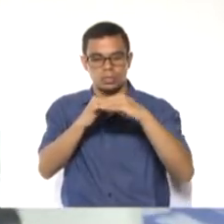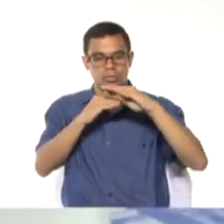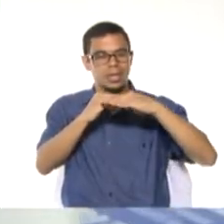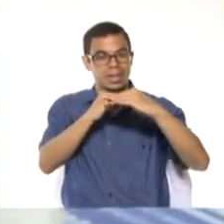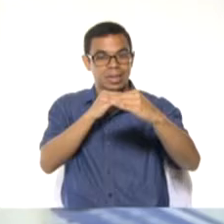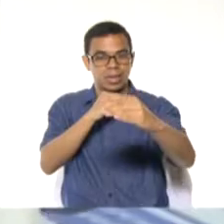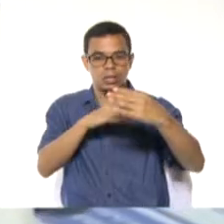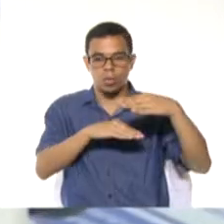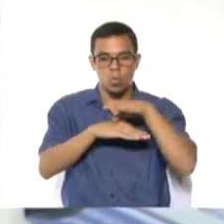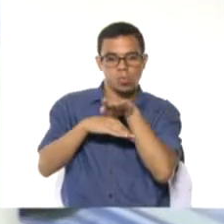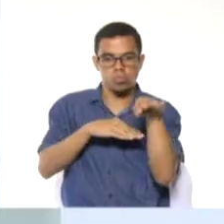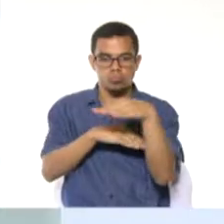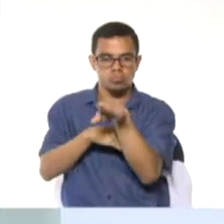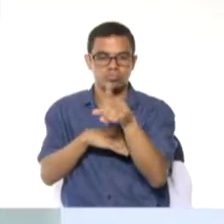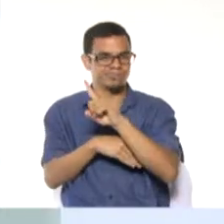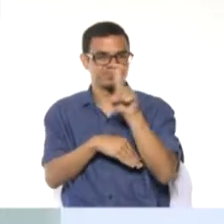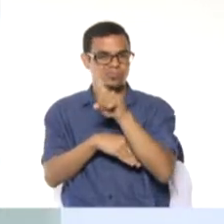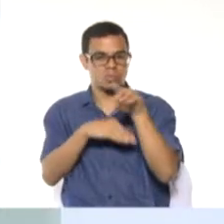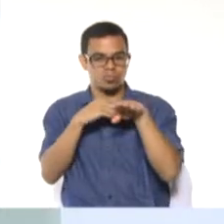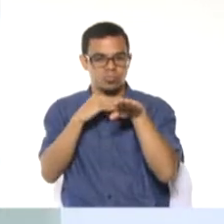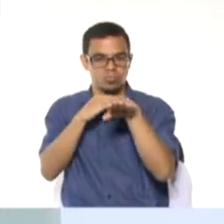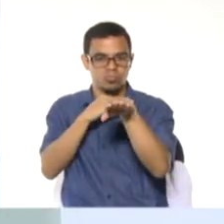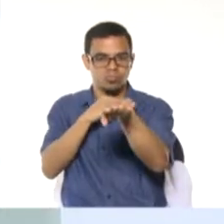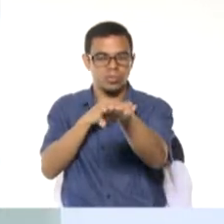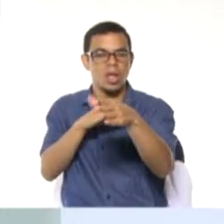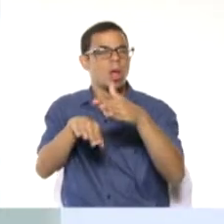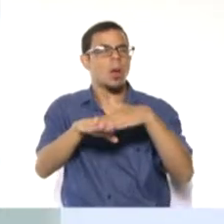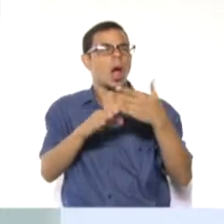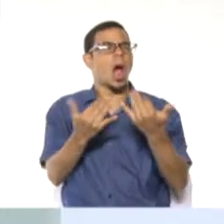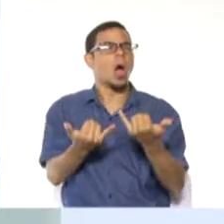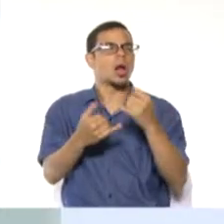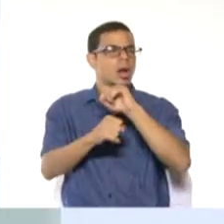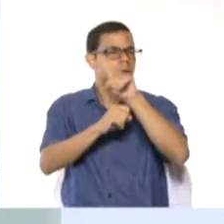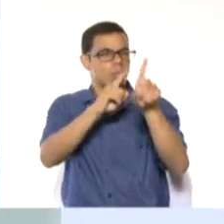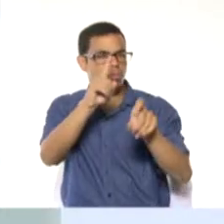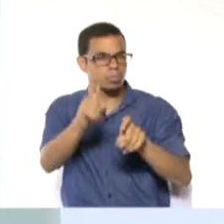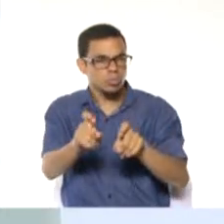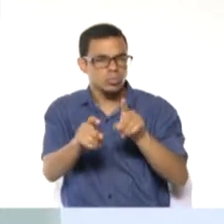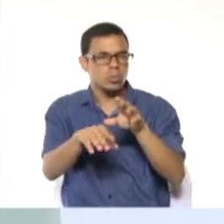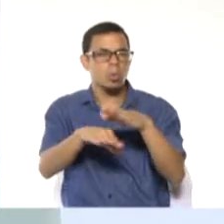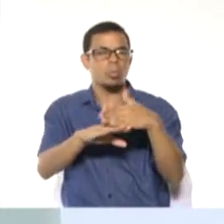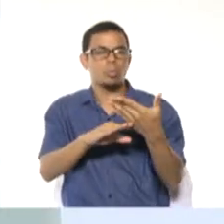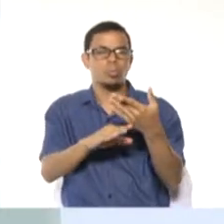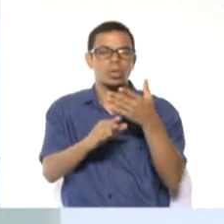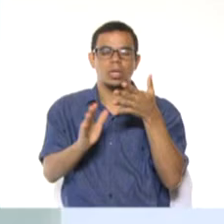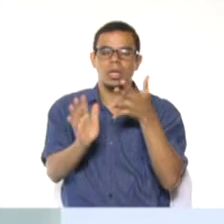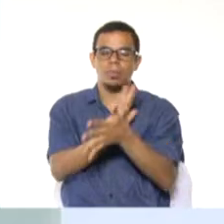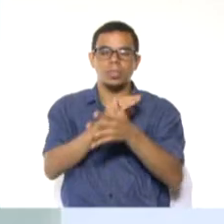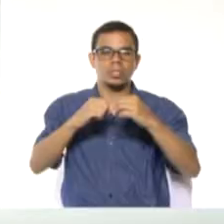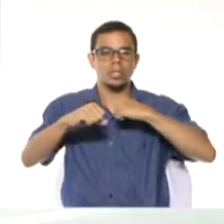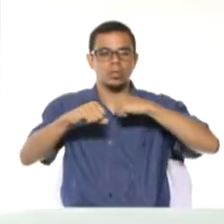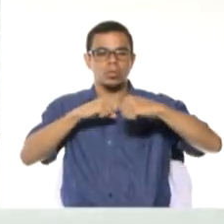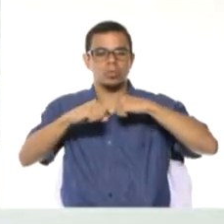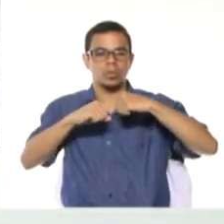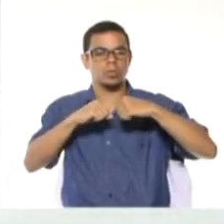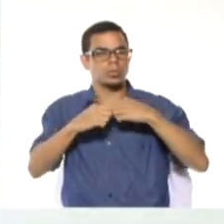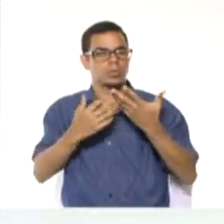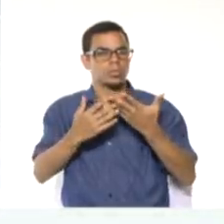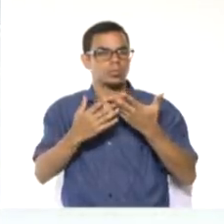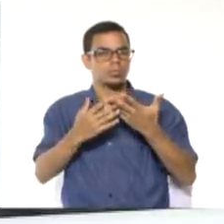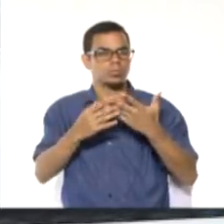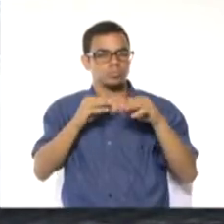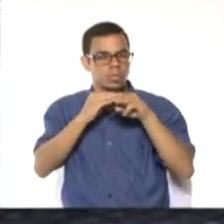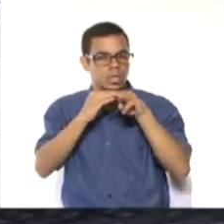pregunta en casa es la siguiente: ¿por qué de forma rectilínea? ¿Quién me está describiendo que este movimiento que estoy ejerciendo